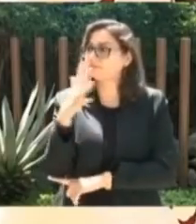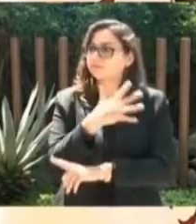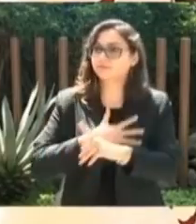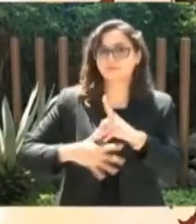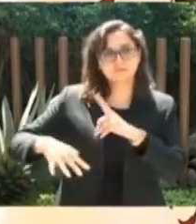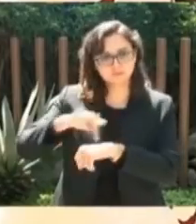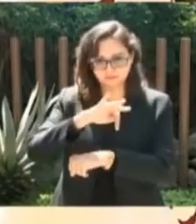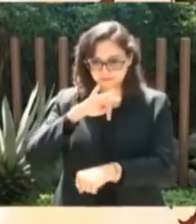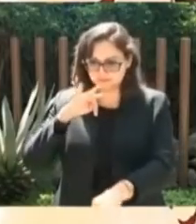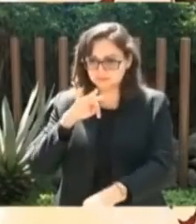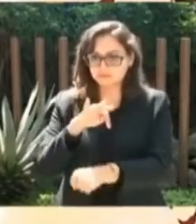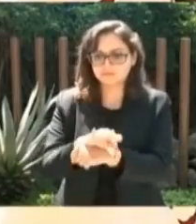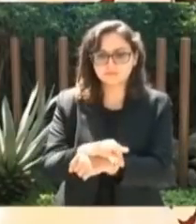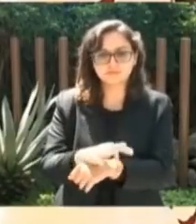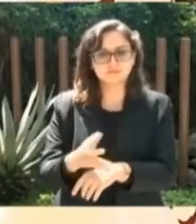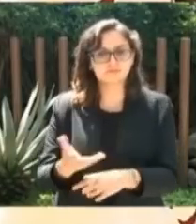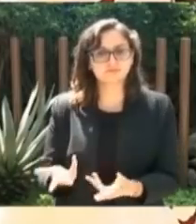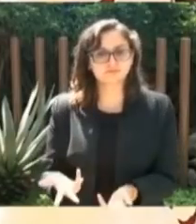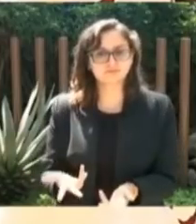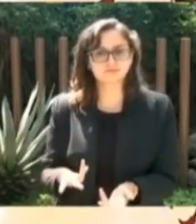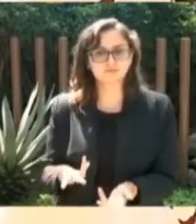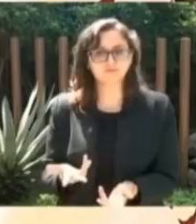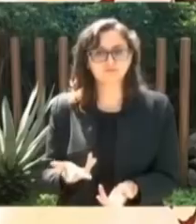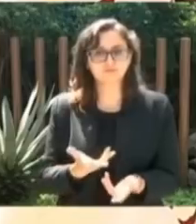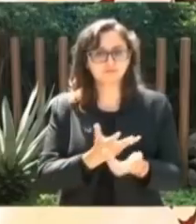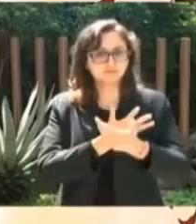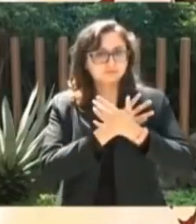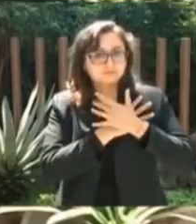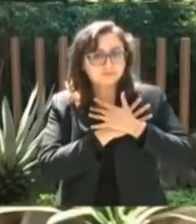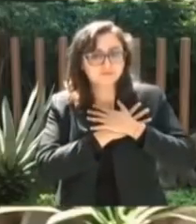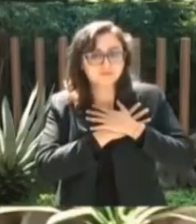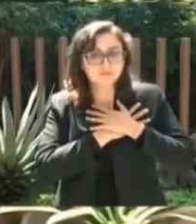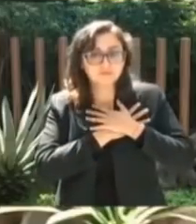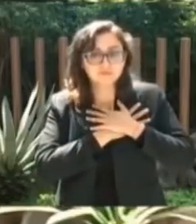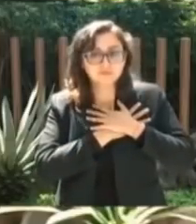ambiente, el amor